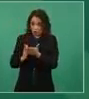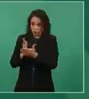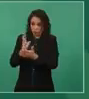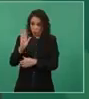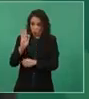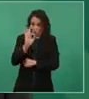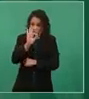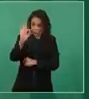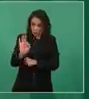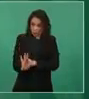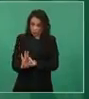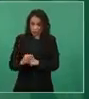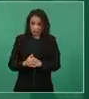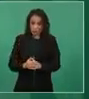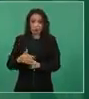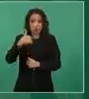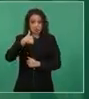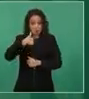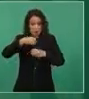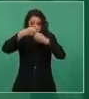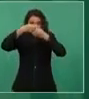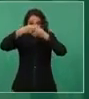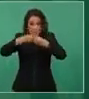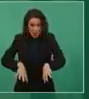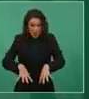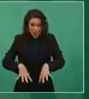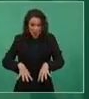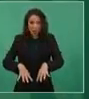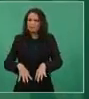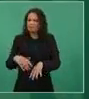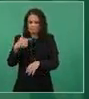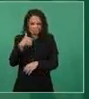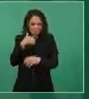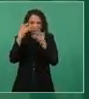y yo pierdo, me voy,